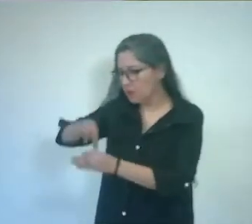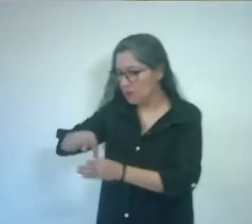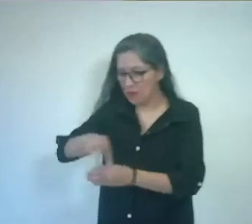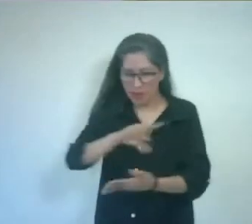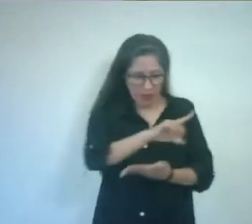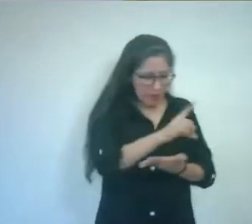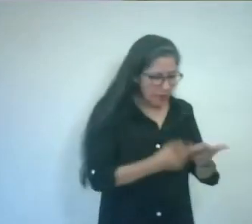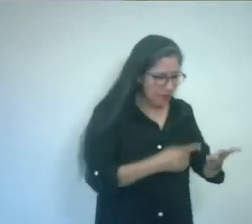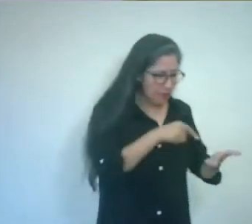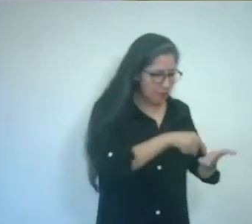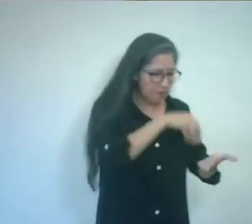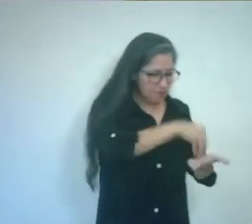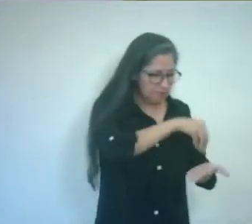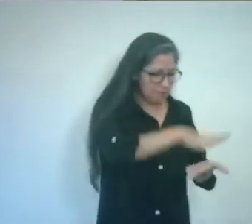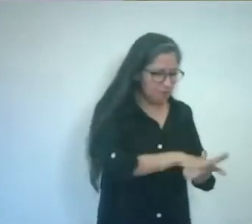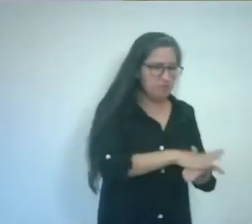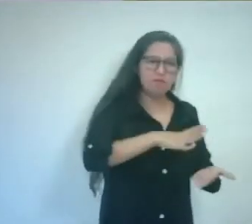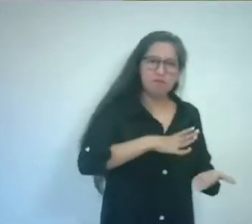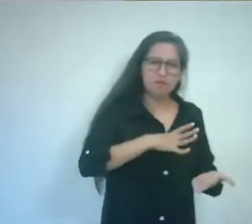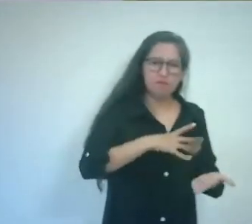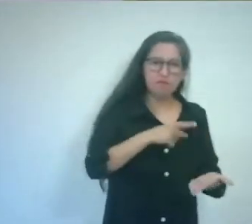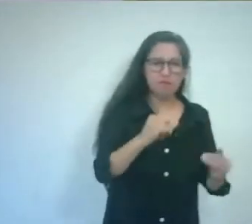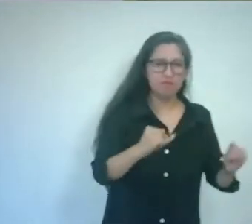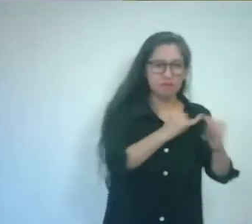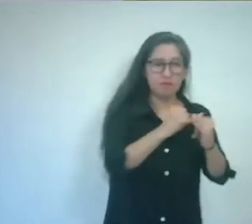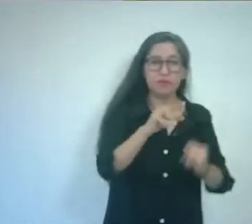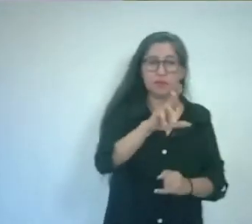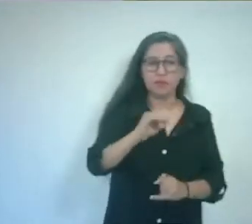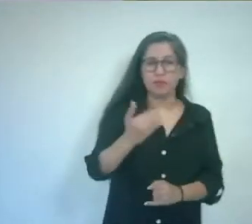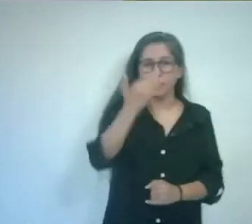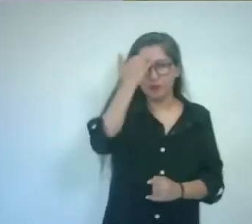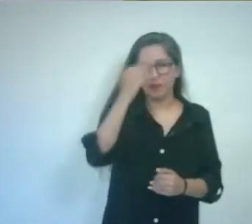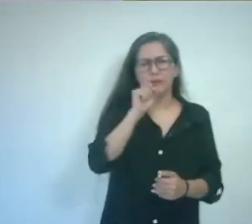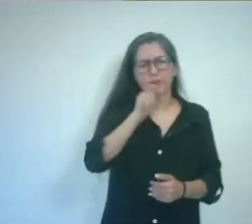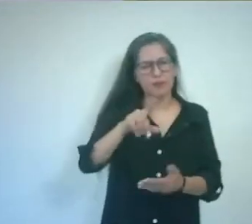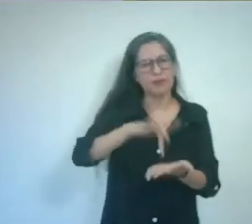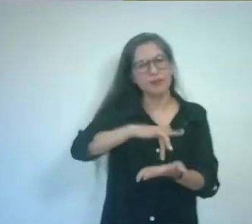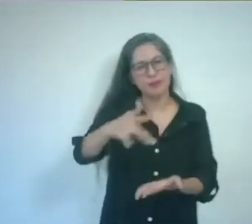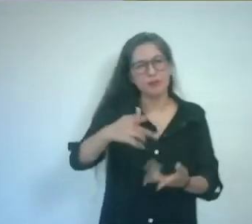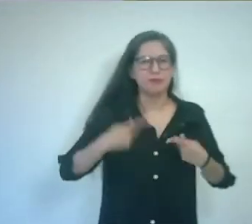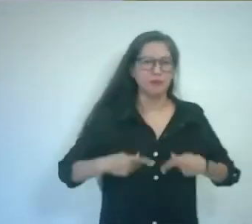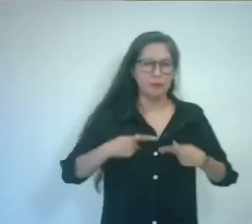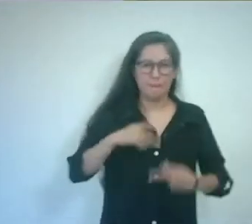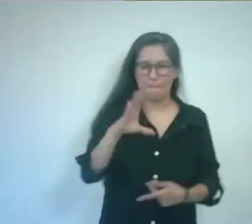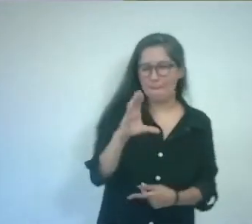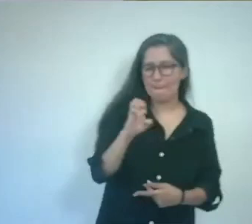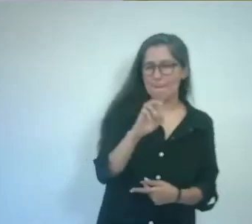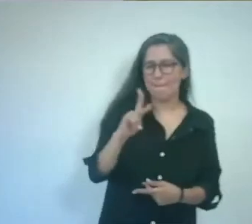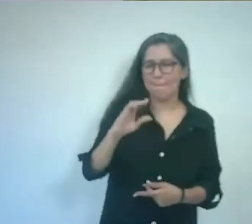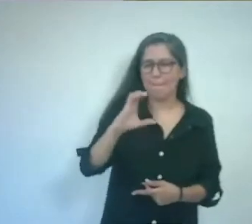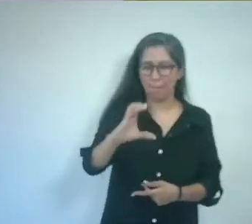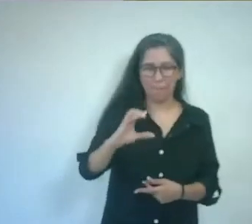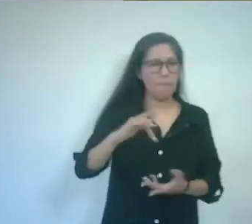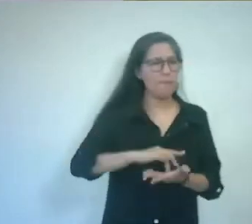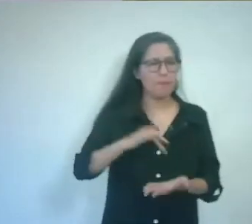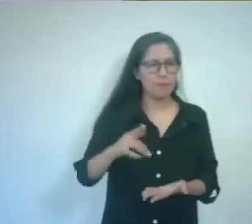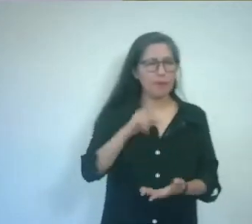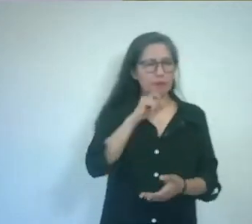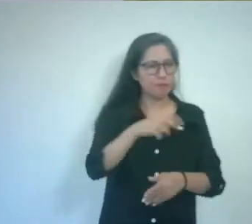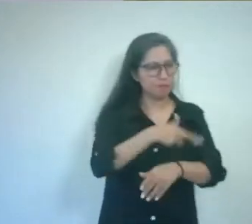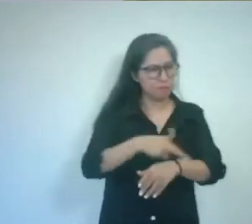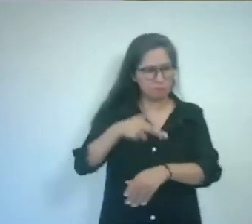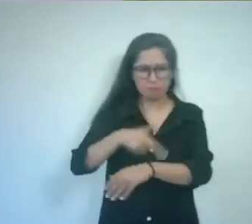vías institucionales. Reconocemos y agradecemos a todo el personal del Consejo, a las y los integrantes de los